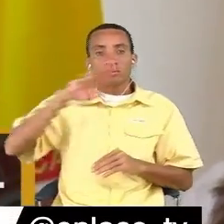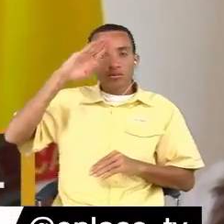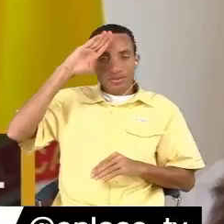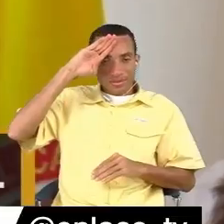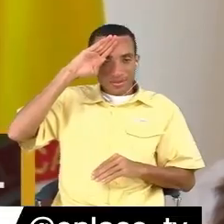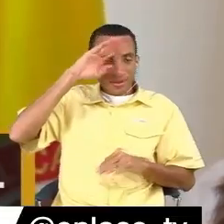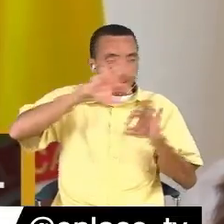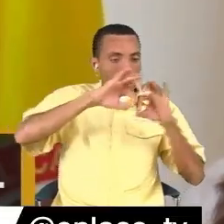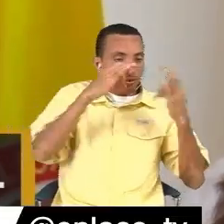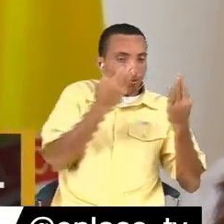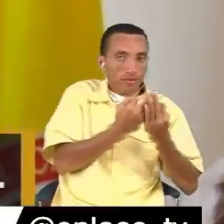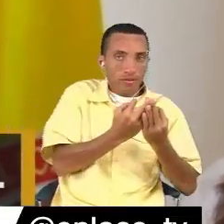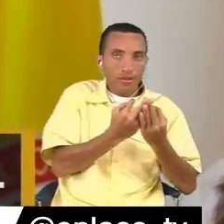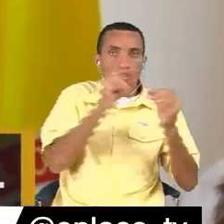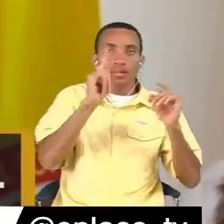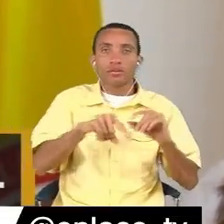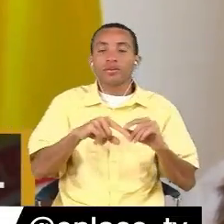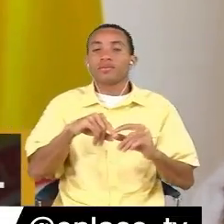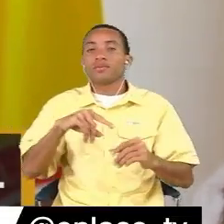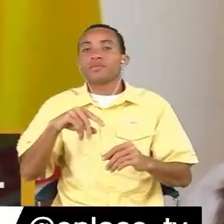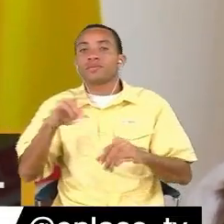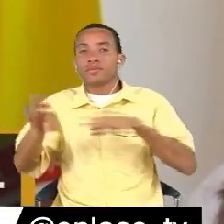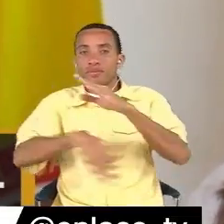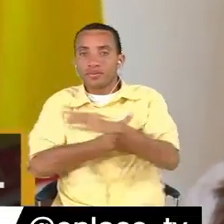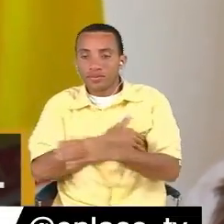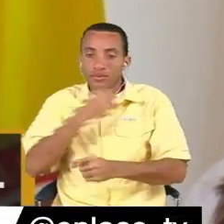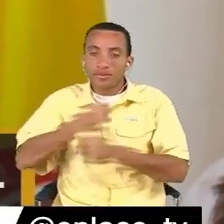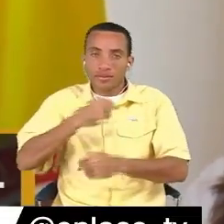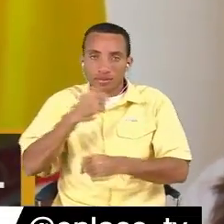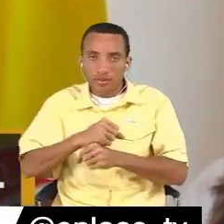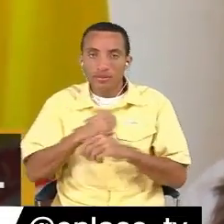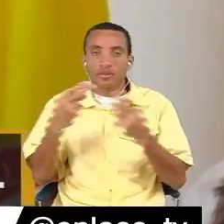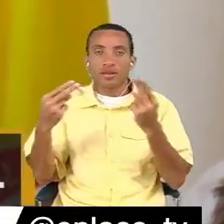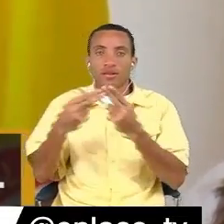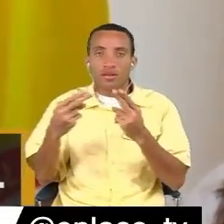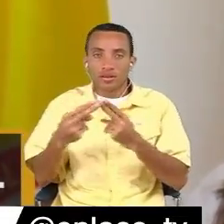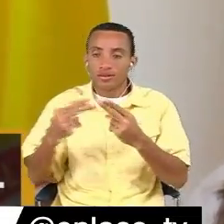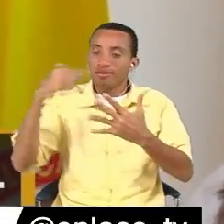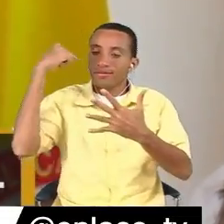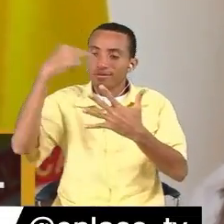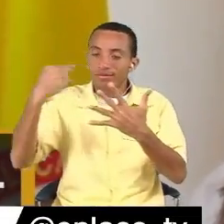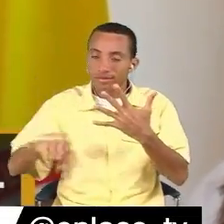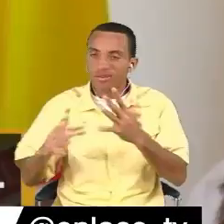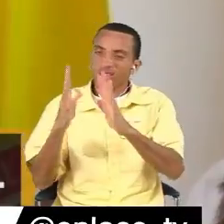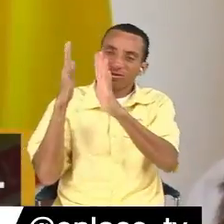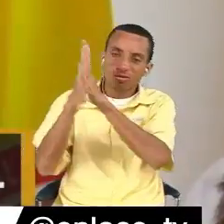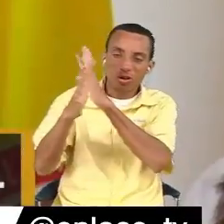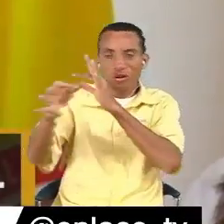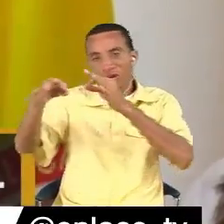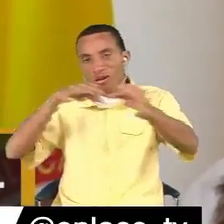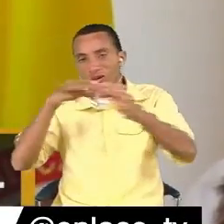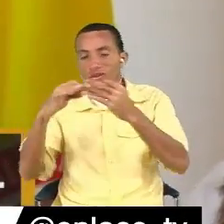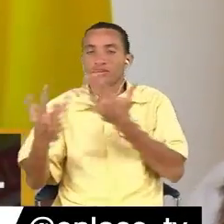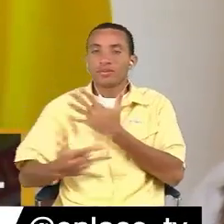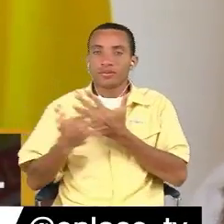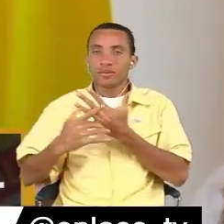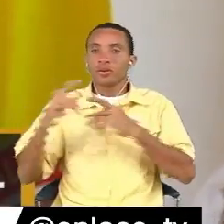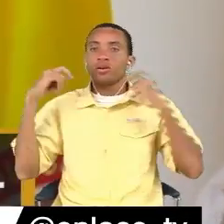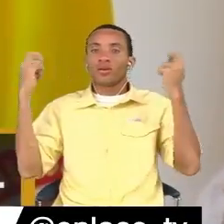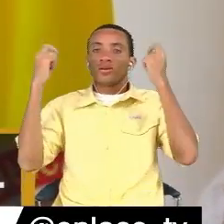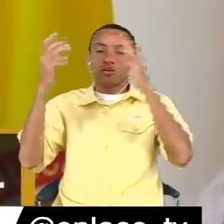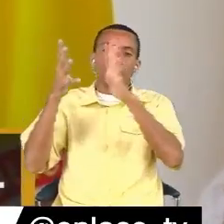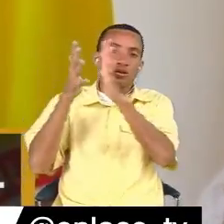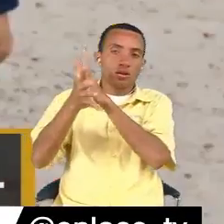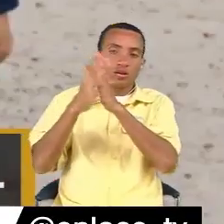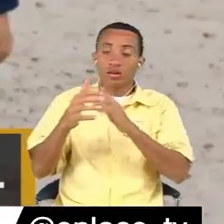va a estar el Ministerio del Trabajo, el SENA, adelantando actividades de sensibilización, promoción y prevención frente